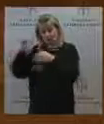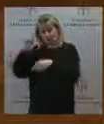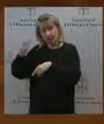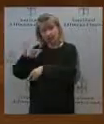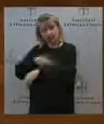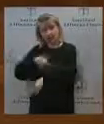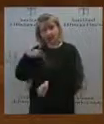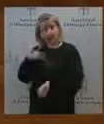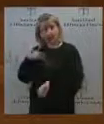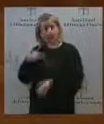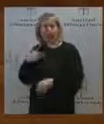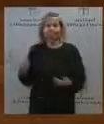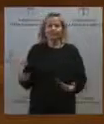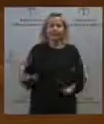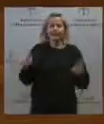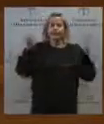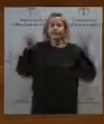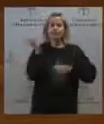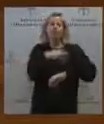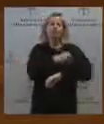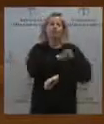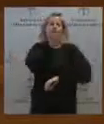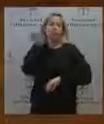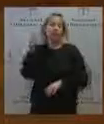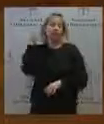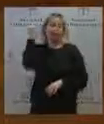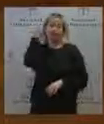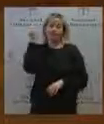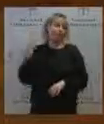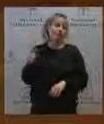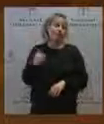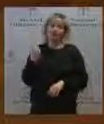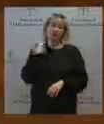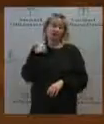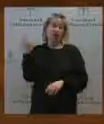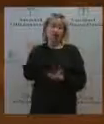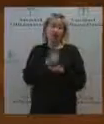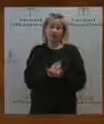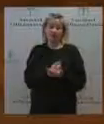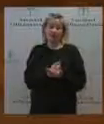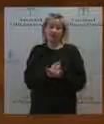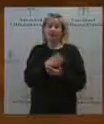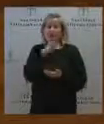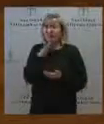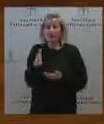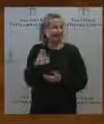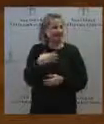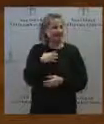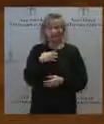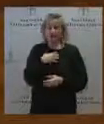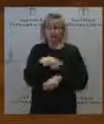oportunidad perdida. Además de la improbable ejecución de los mismos, dada la inigualable incapacidad del Gobierno socialista para ejecutar estos